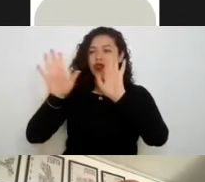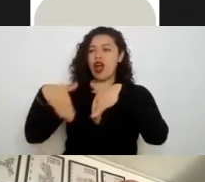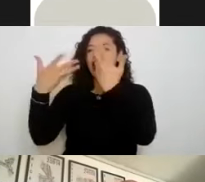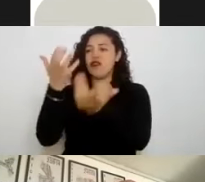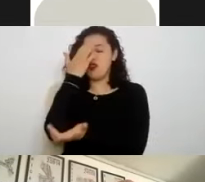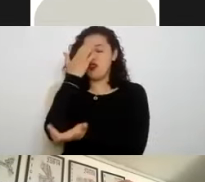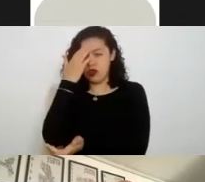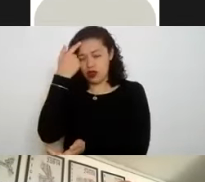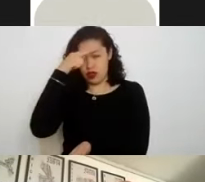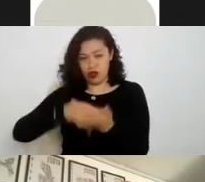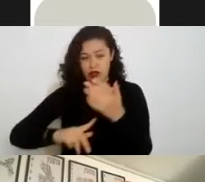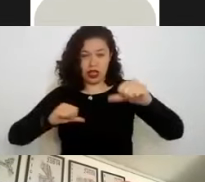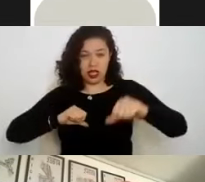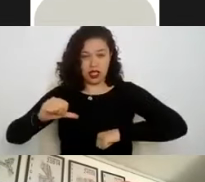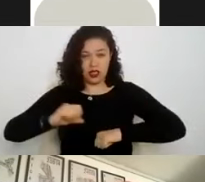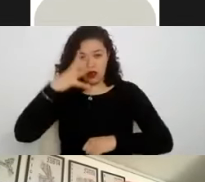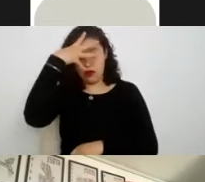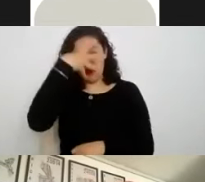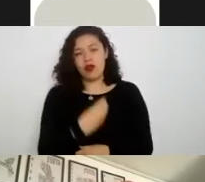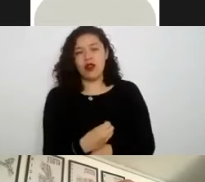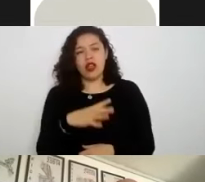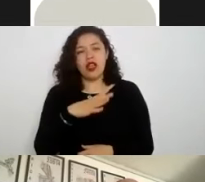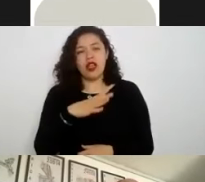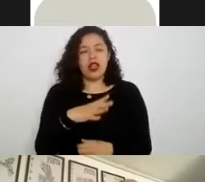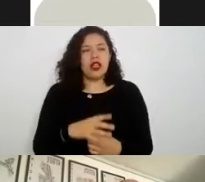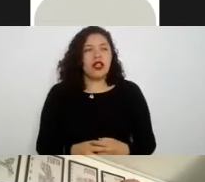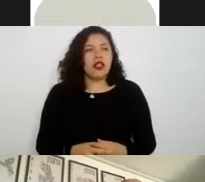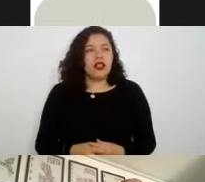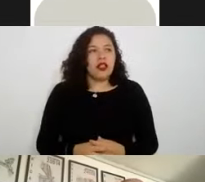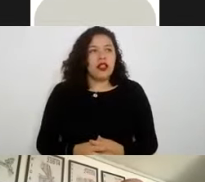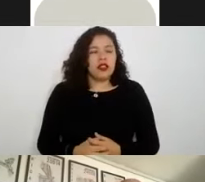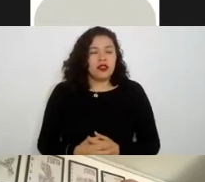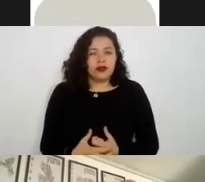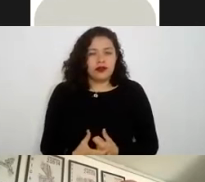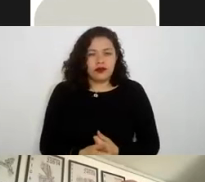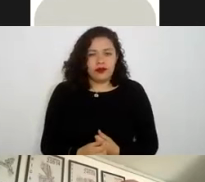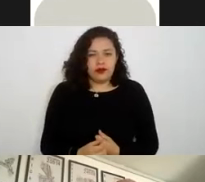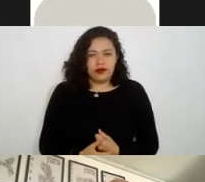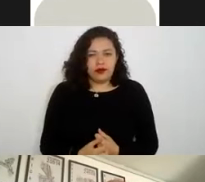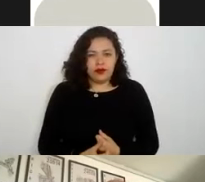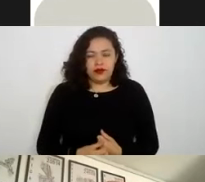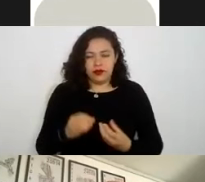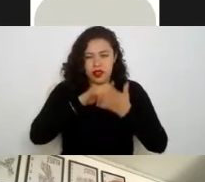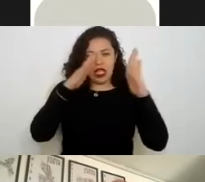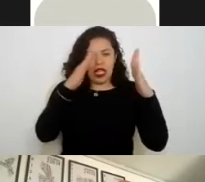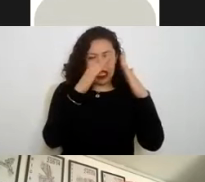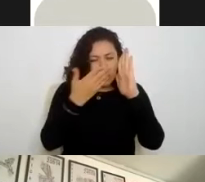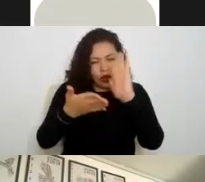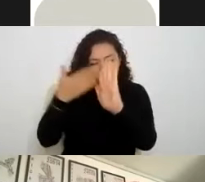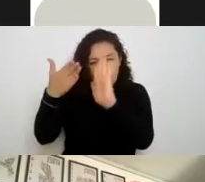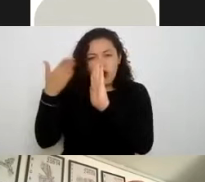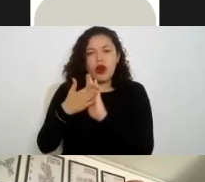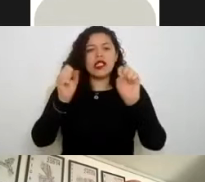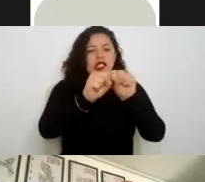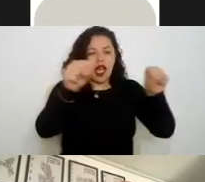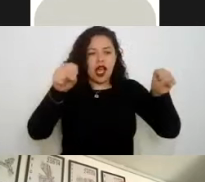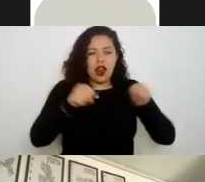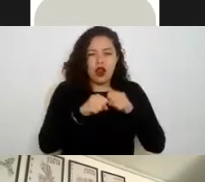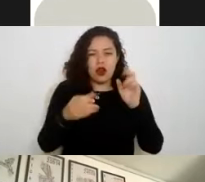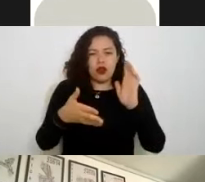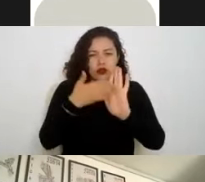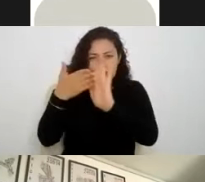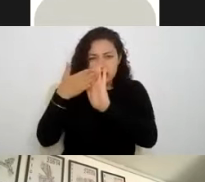actividad pues muy, muy bonita en ese sentido. Hemos hecho muchas casas, construido aulas,